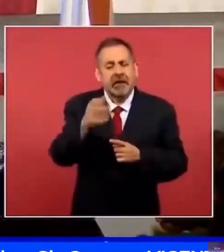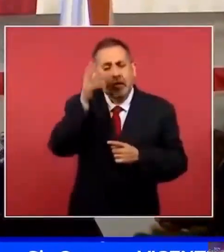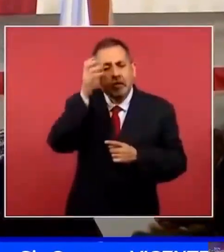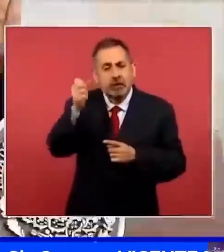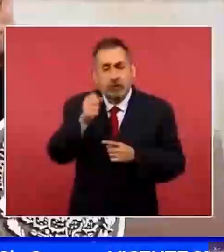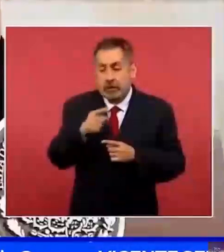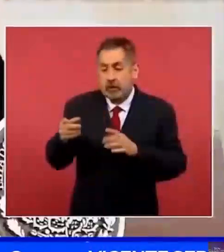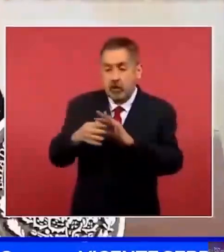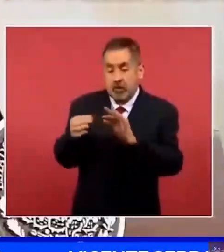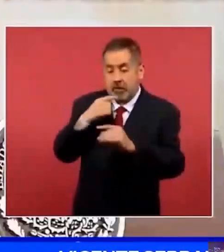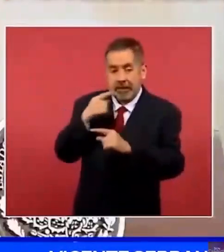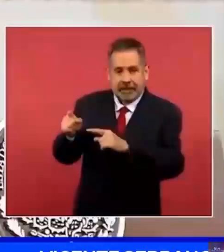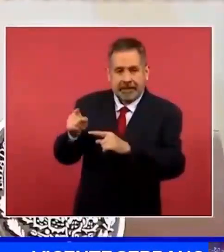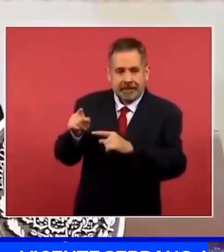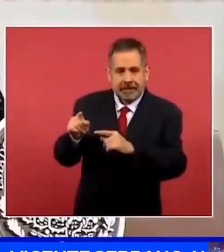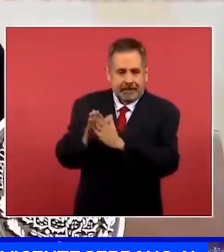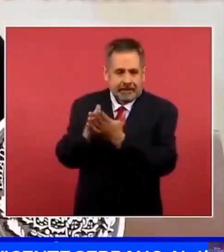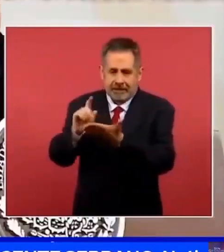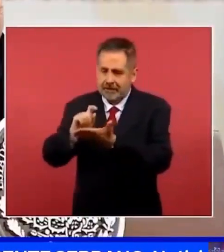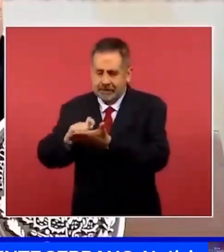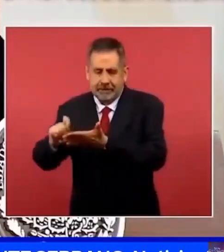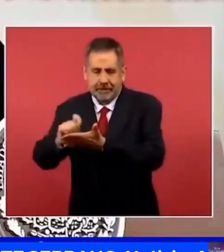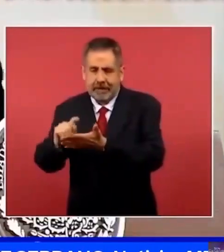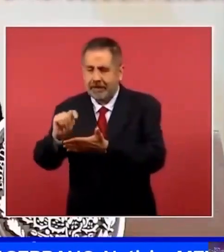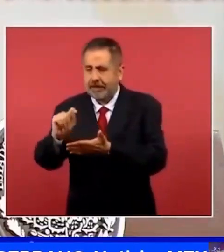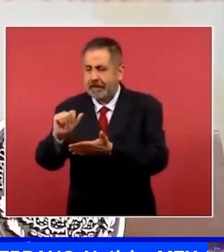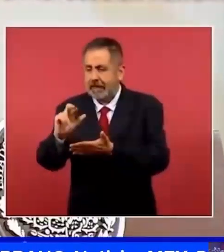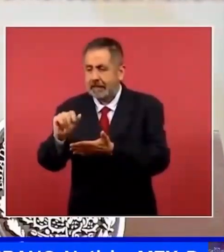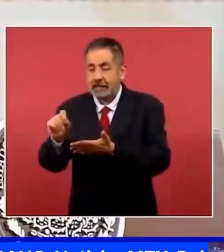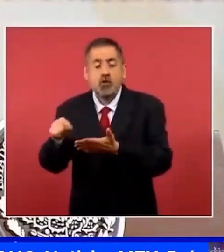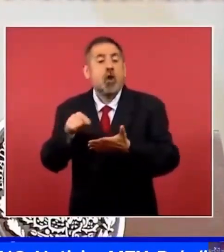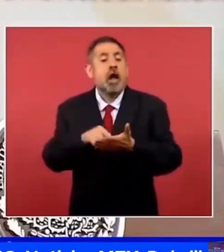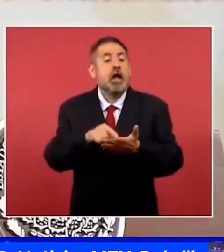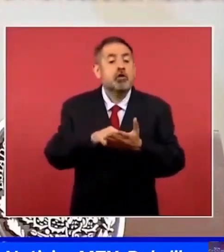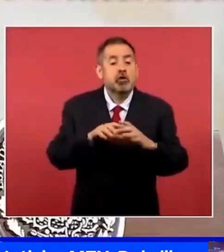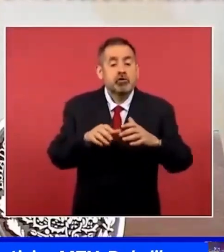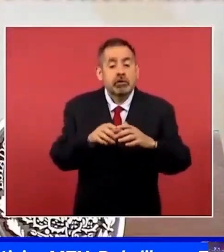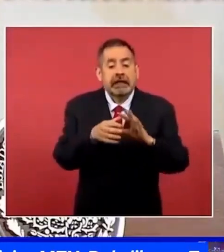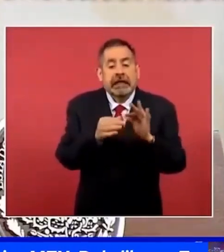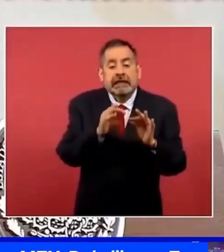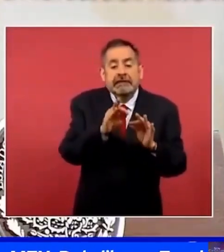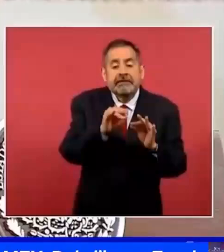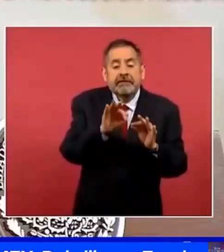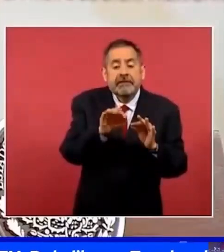la actuación de los fifís en contra de Madero.